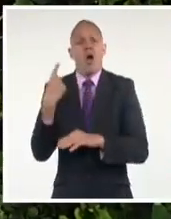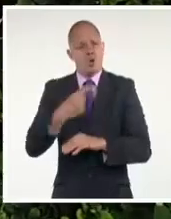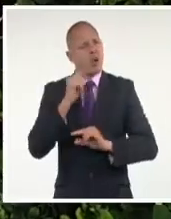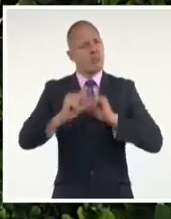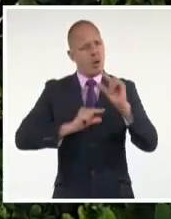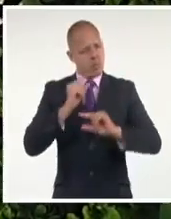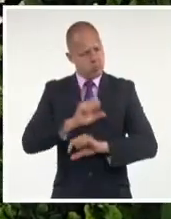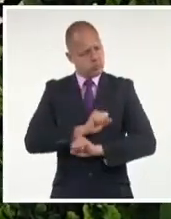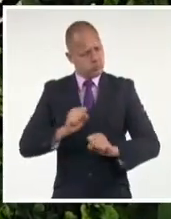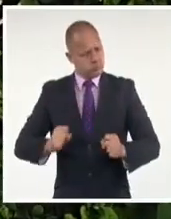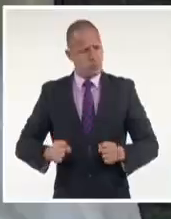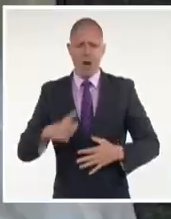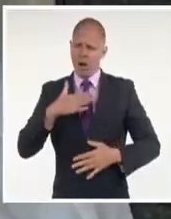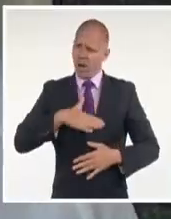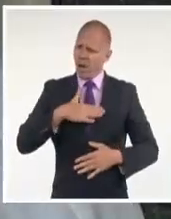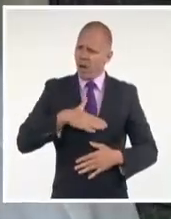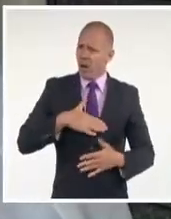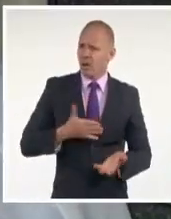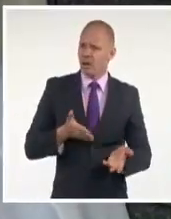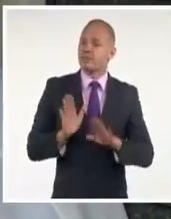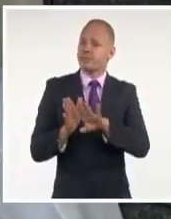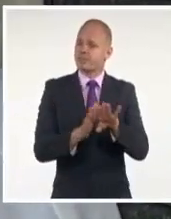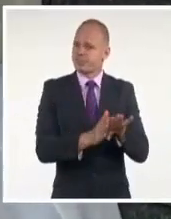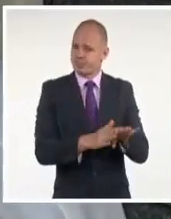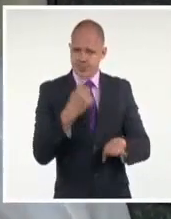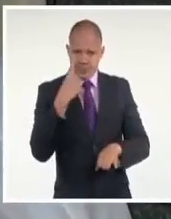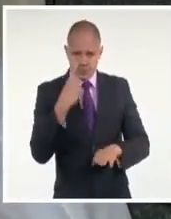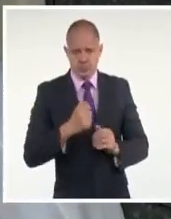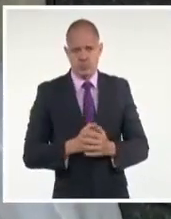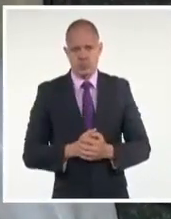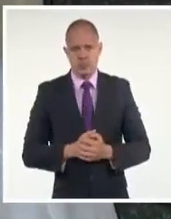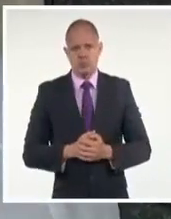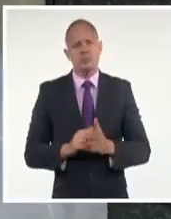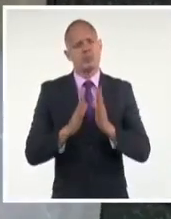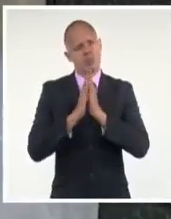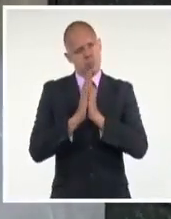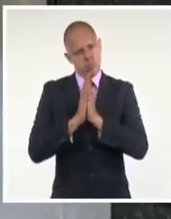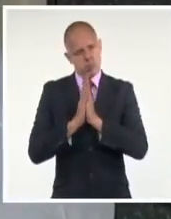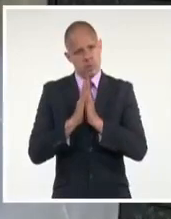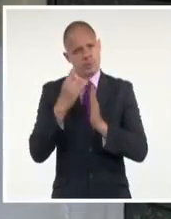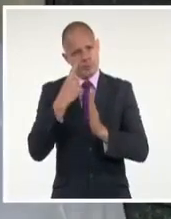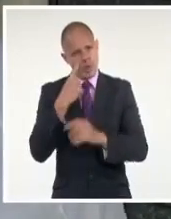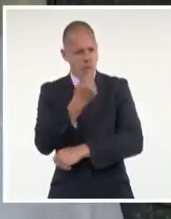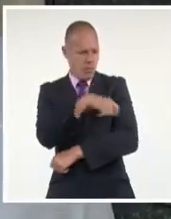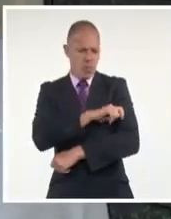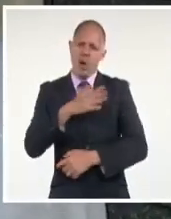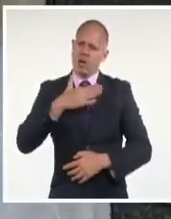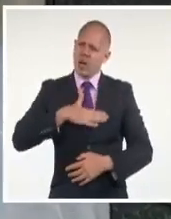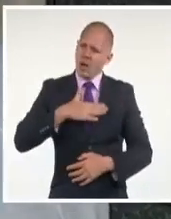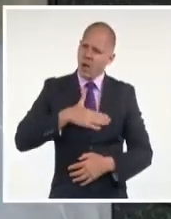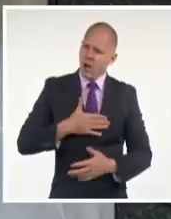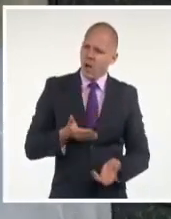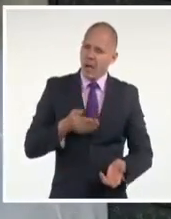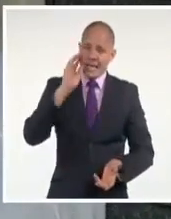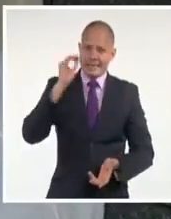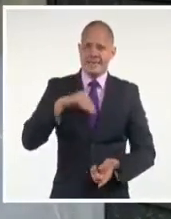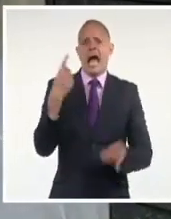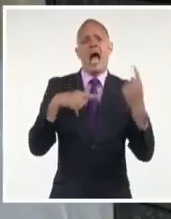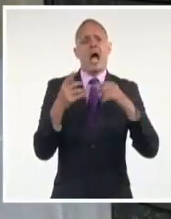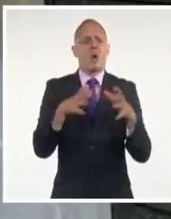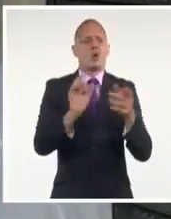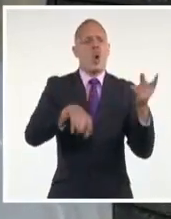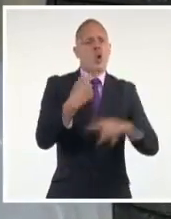pero con calma, con paciencia. Llamamos a los palmeros a la calma, que no se dejen confundir por los cuatro vendepatrias que tenemos